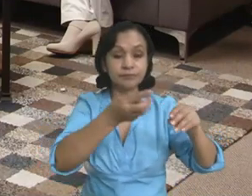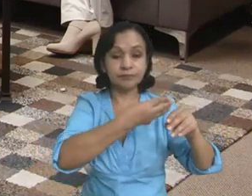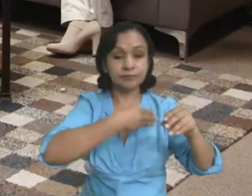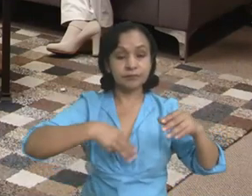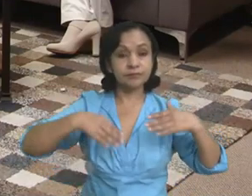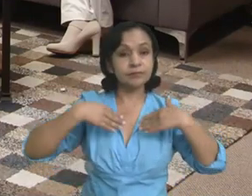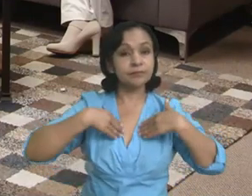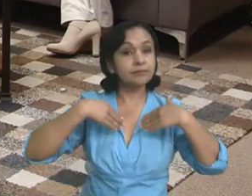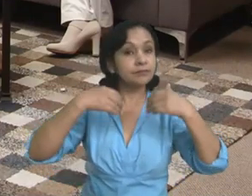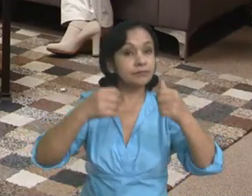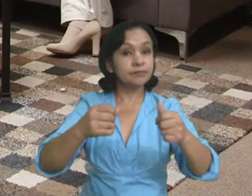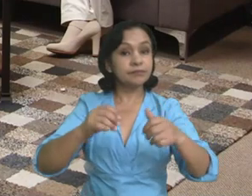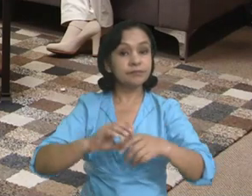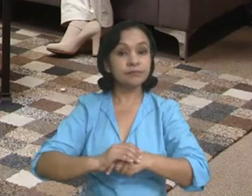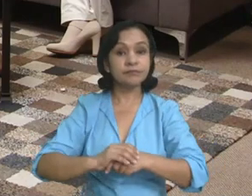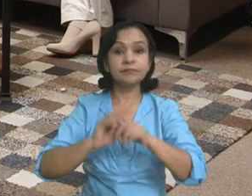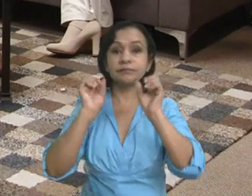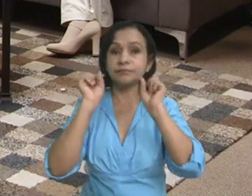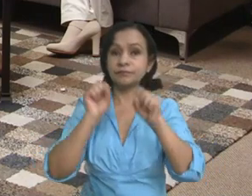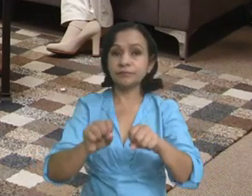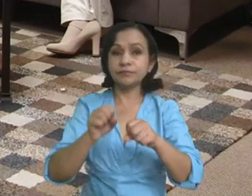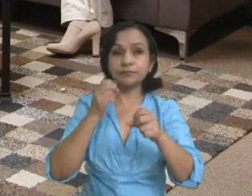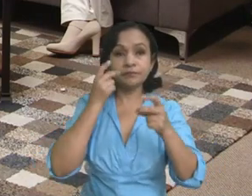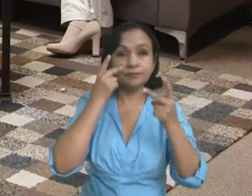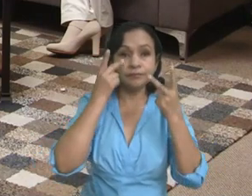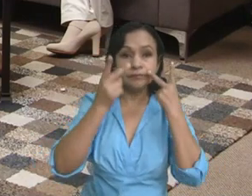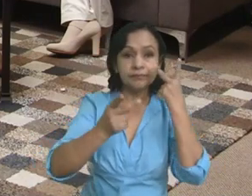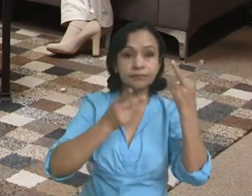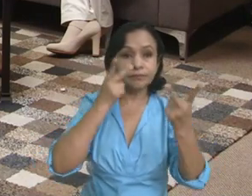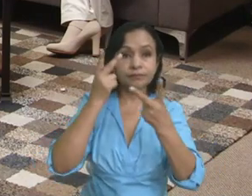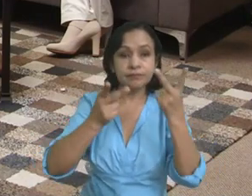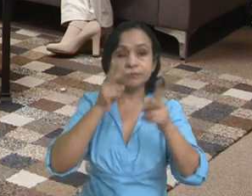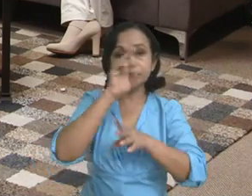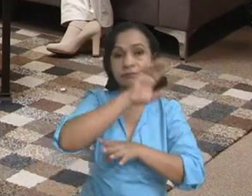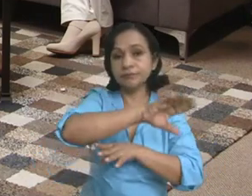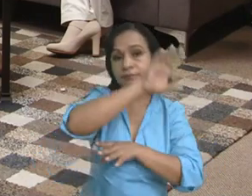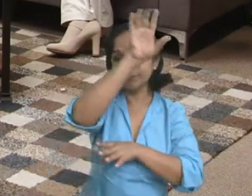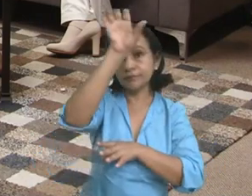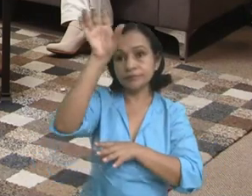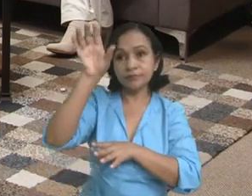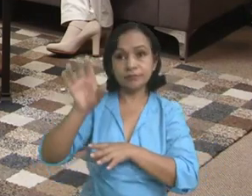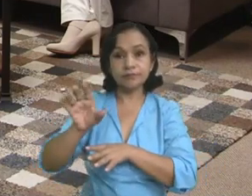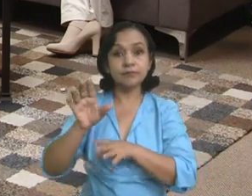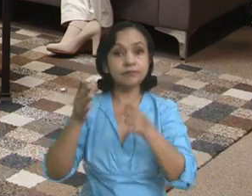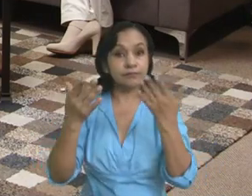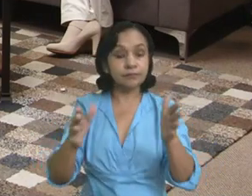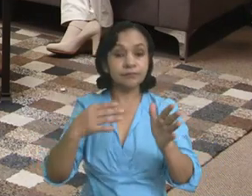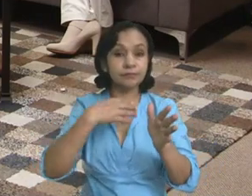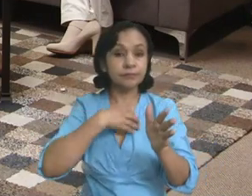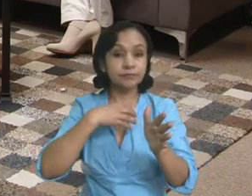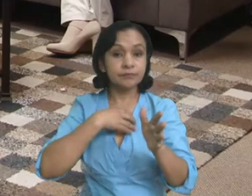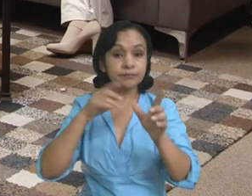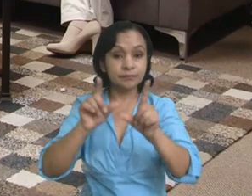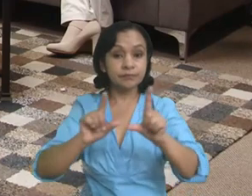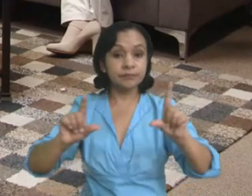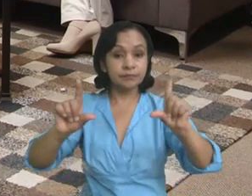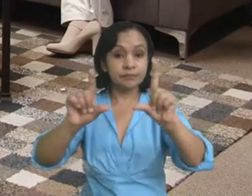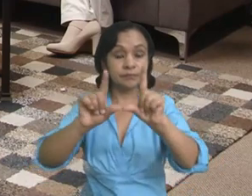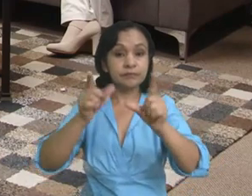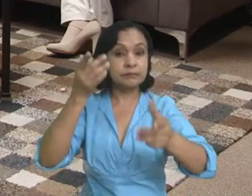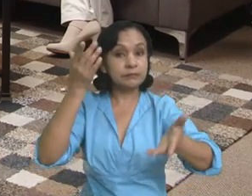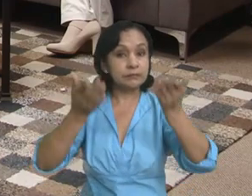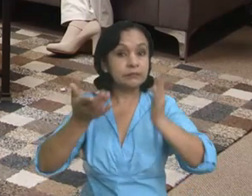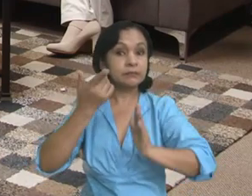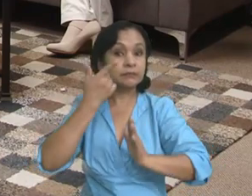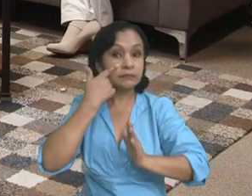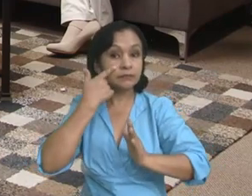tenido oportunidad incluso de poder visitar algunos departamentos ya, compartir en los propios escenarios donde se está previendo